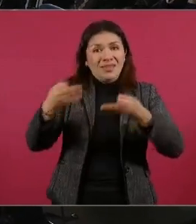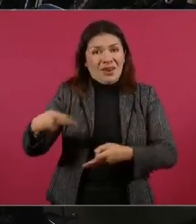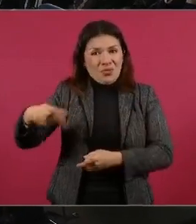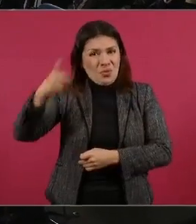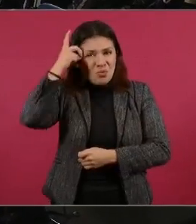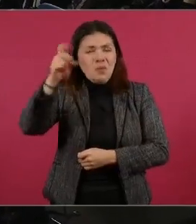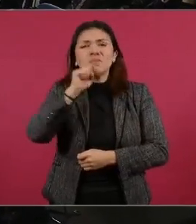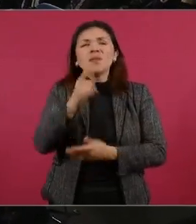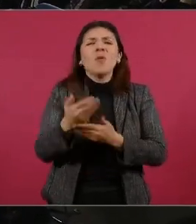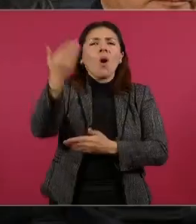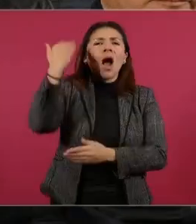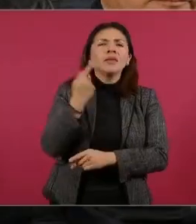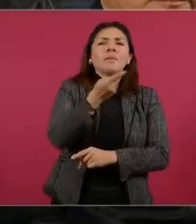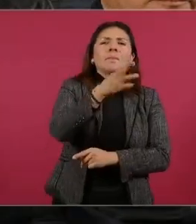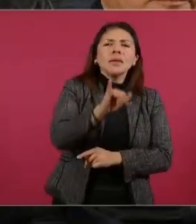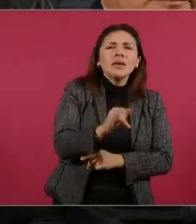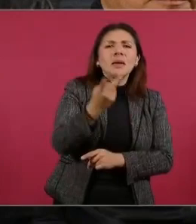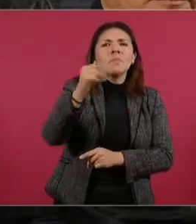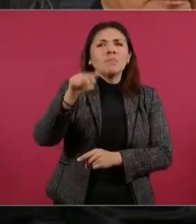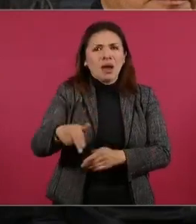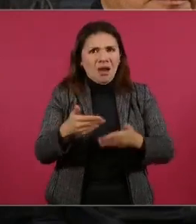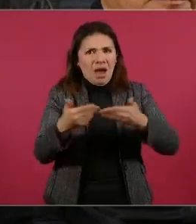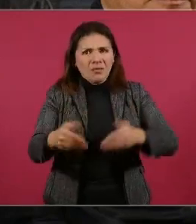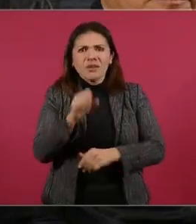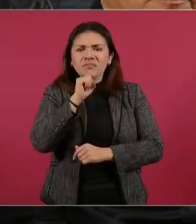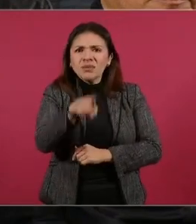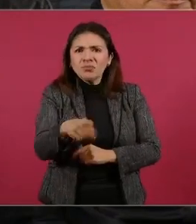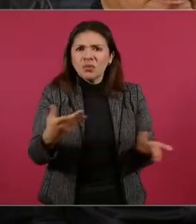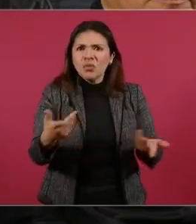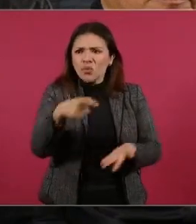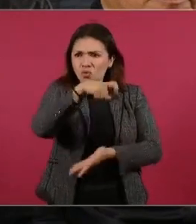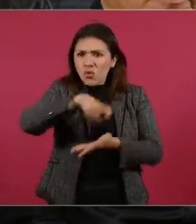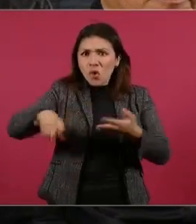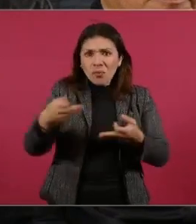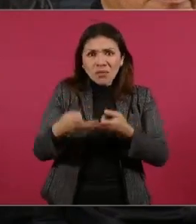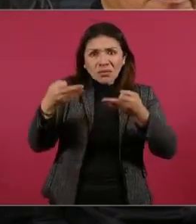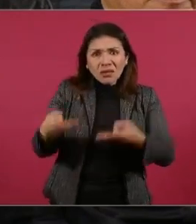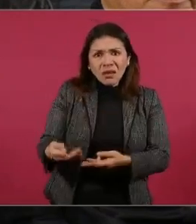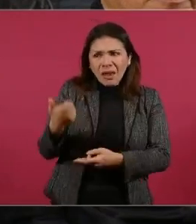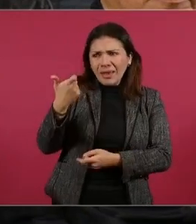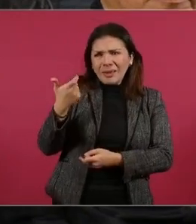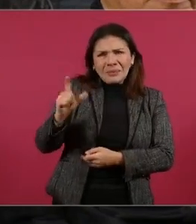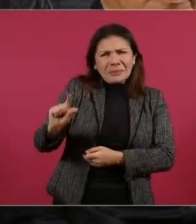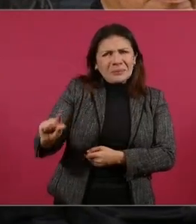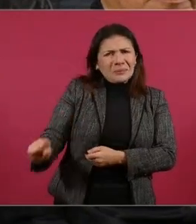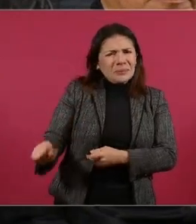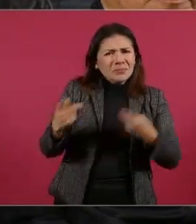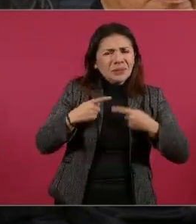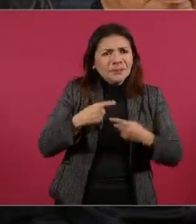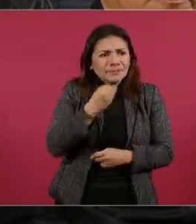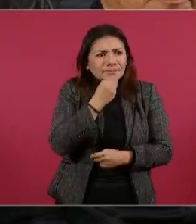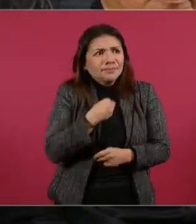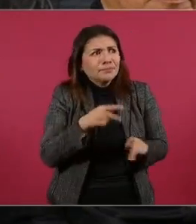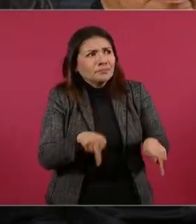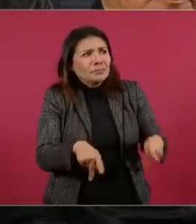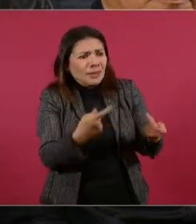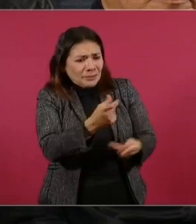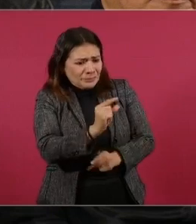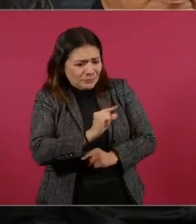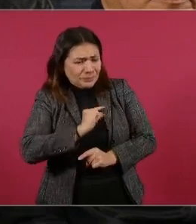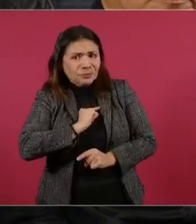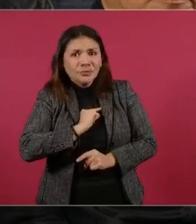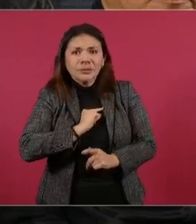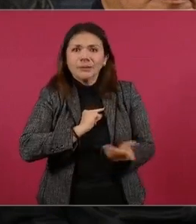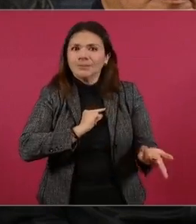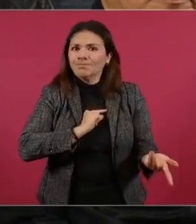hecho el pri lo ha hecho el pan y cómo lo está haciendo ahora que les están comprando la tierra a precios irrisorios a la gente pues o sea